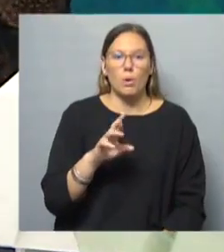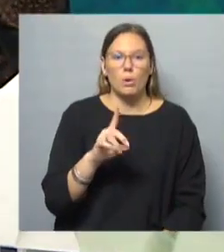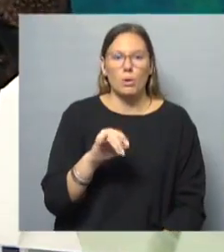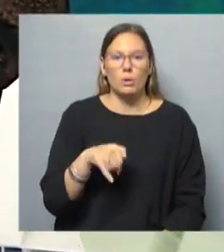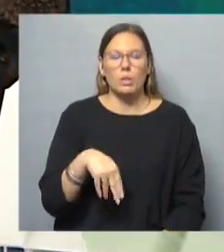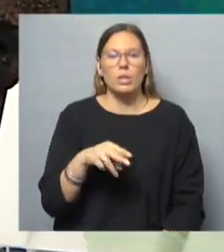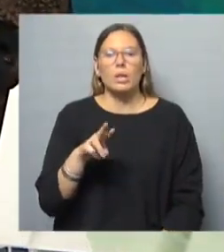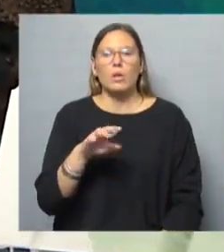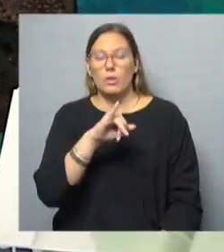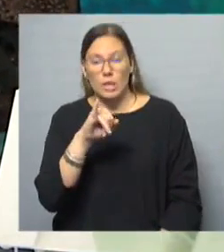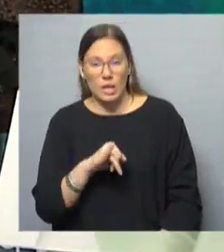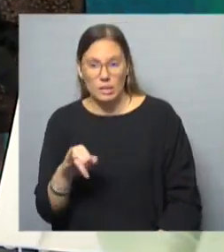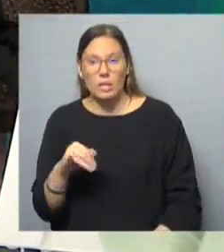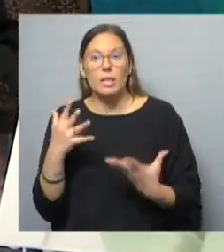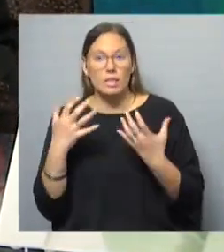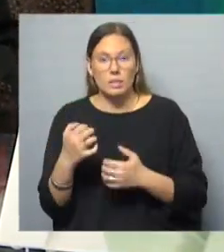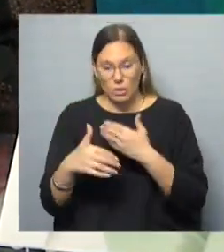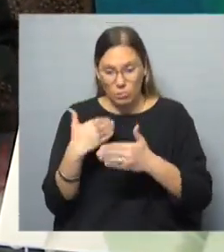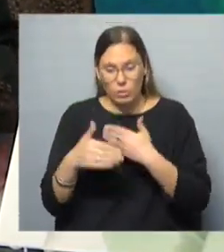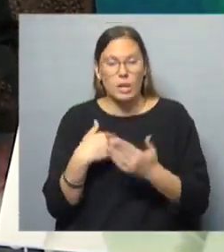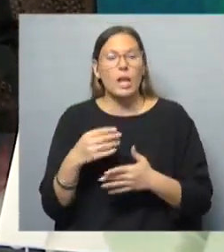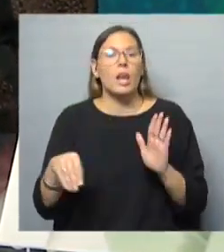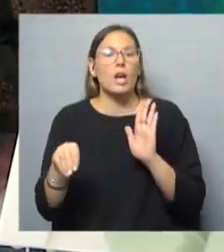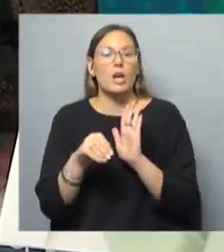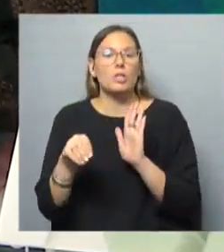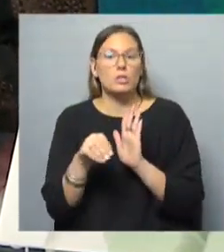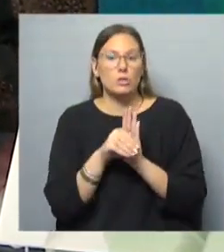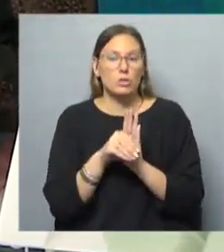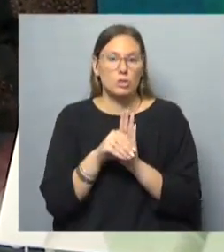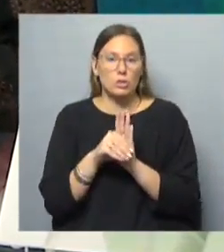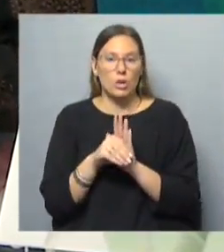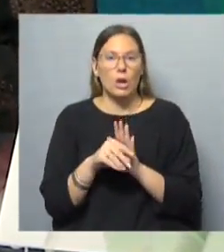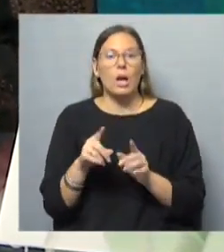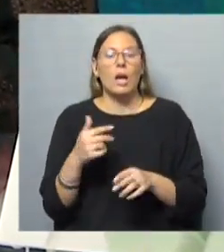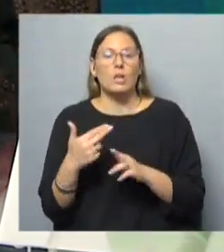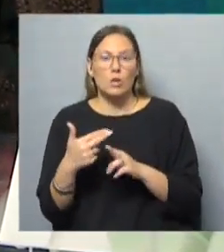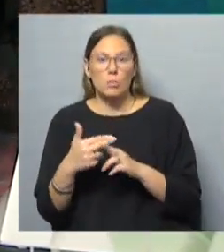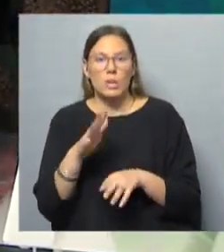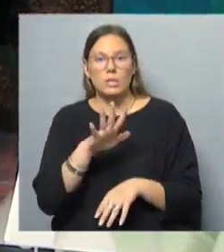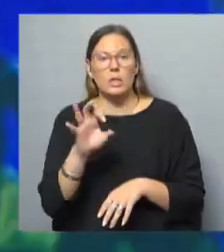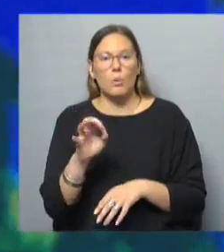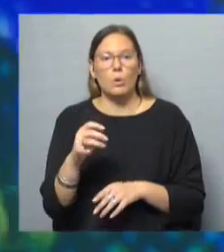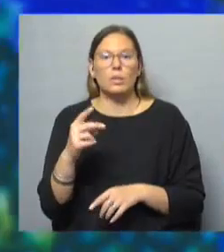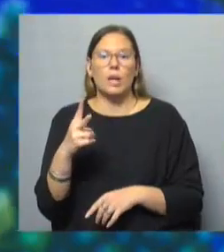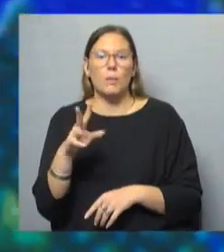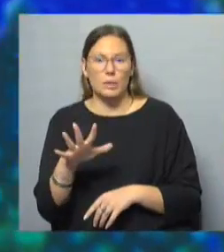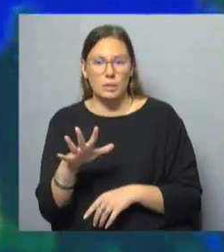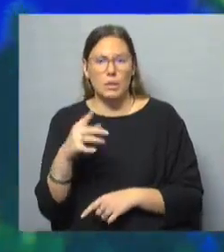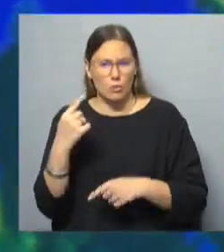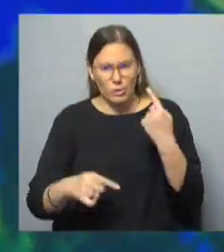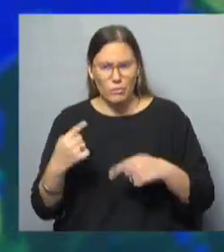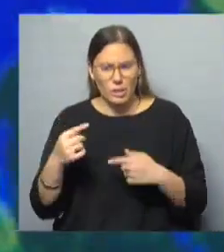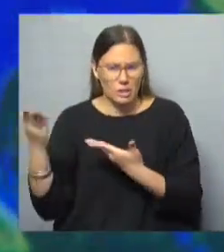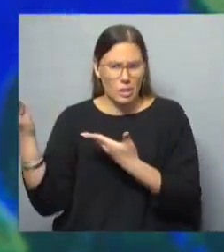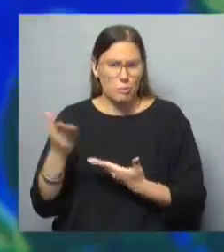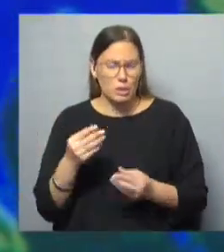Walter Gordón y Gastón Rodríguez. Decidieron llevar adelante en el Solís este espectáculo llamado 50-25. Con un montón de invitados aparte que